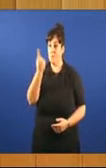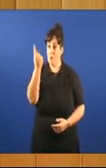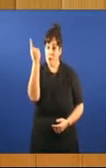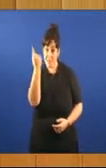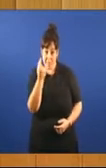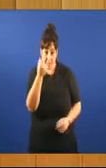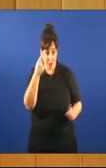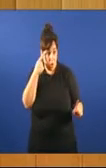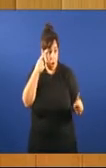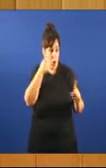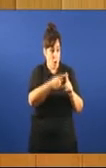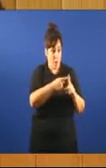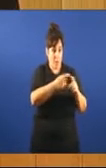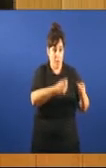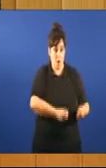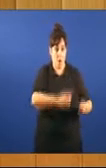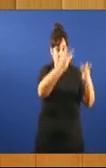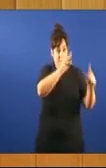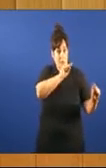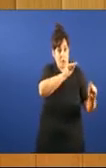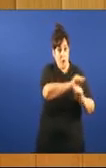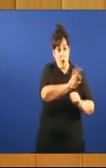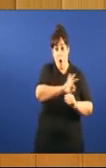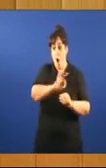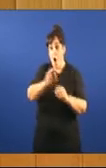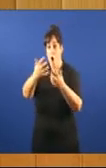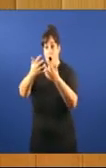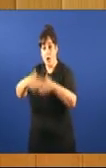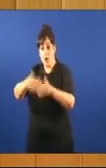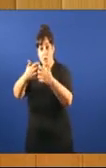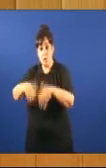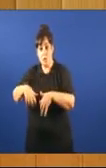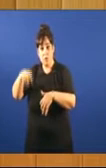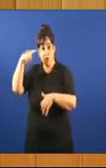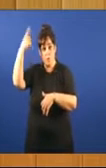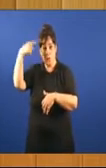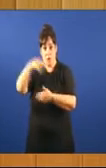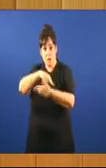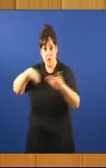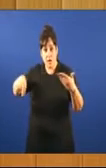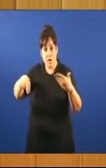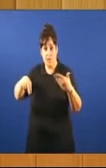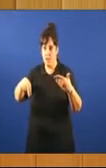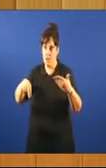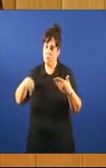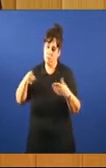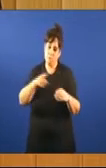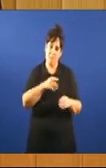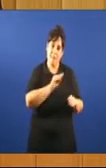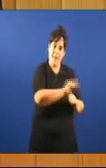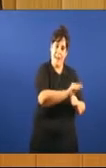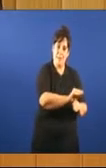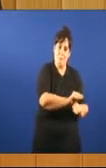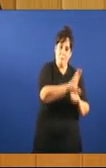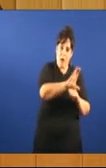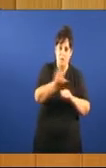dos edificios do Gallás que as industrias culturais galegas. Gastan 7 veces máis na calefacción e